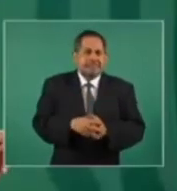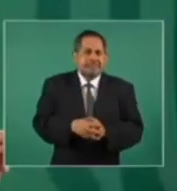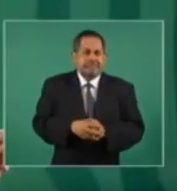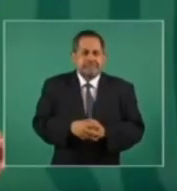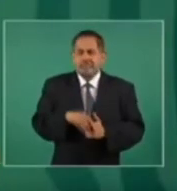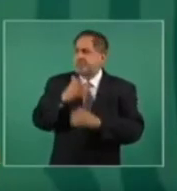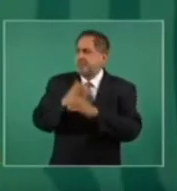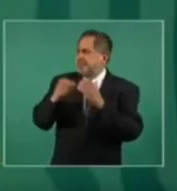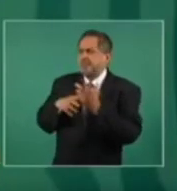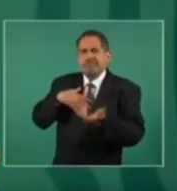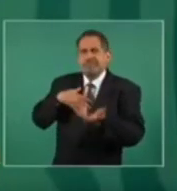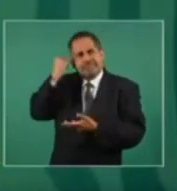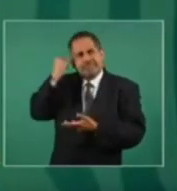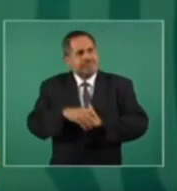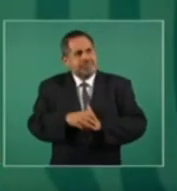otra cosa?